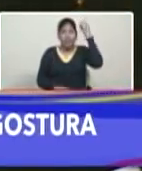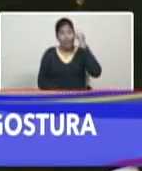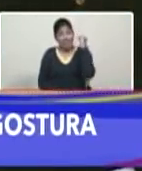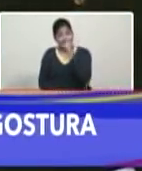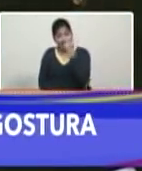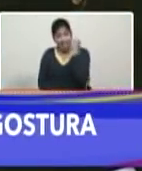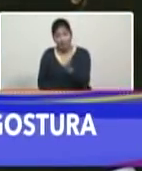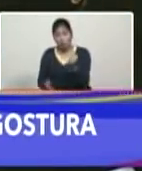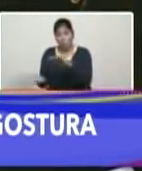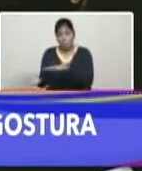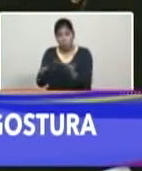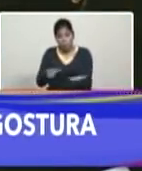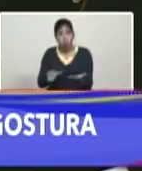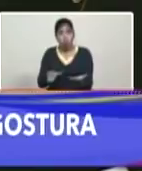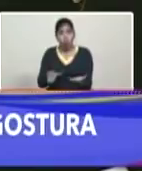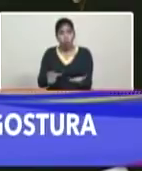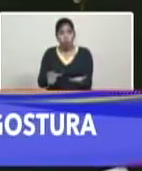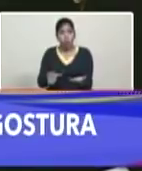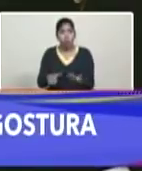asesinados